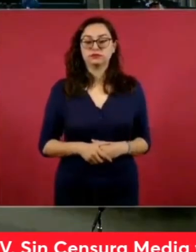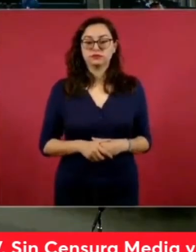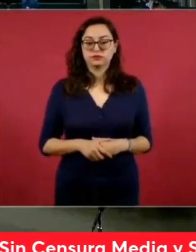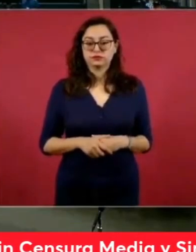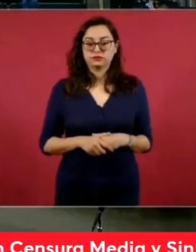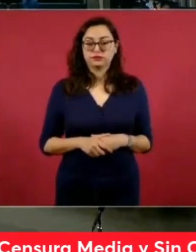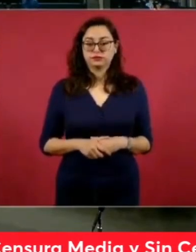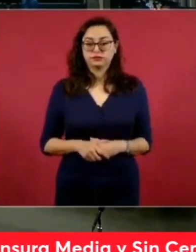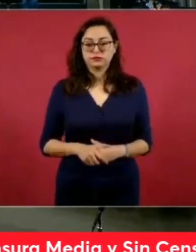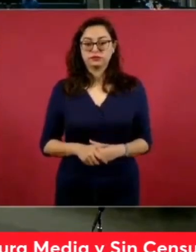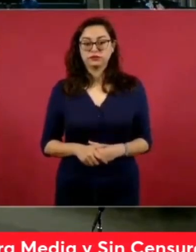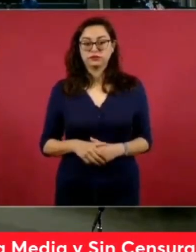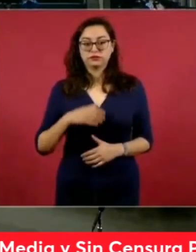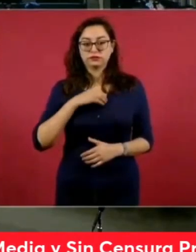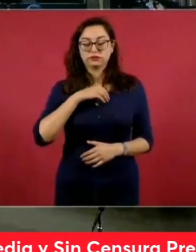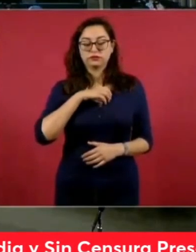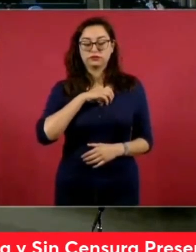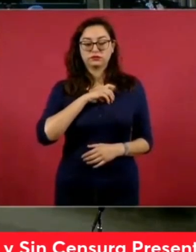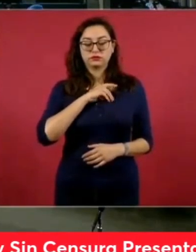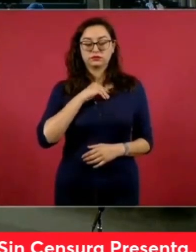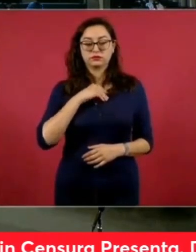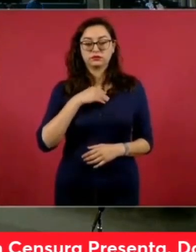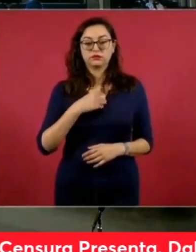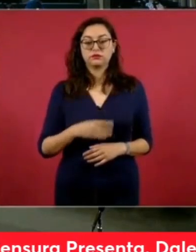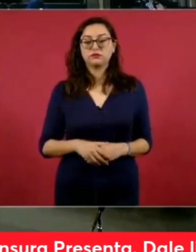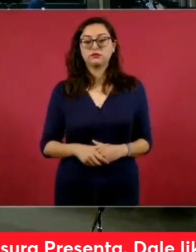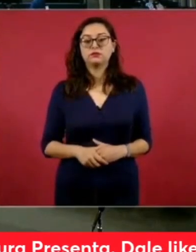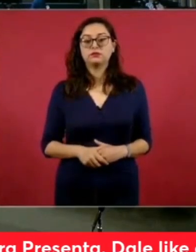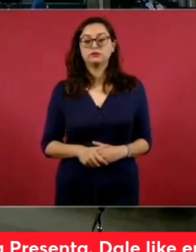derecho de réplica y con las redes